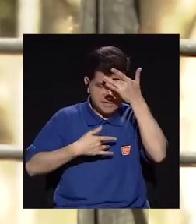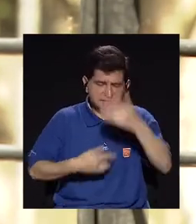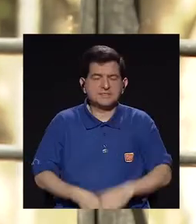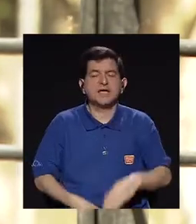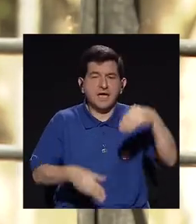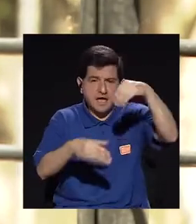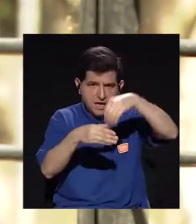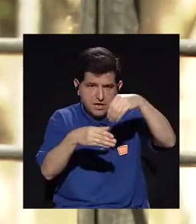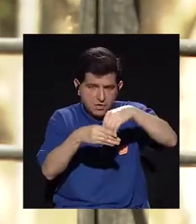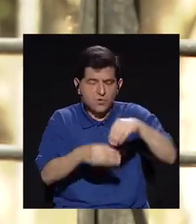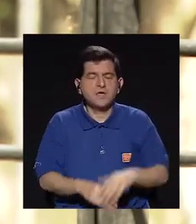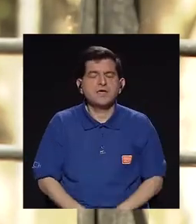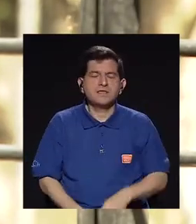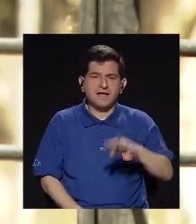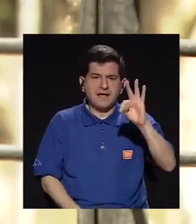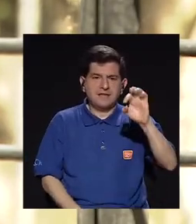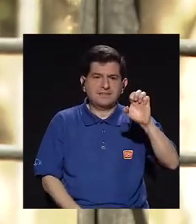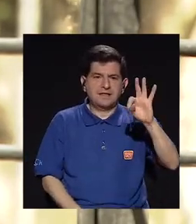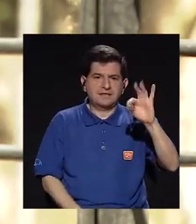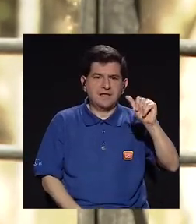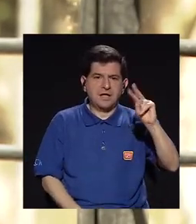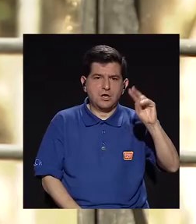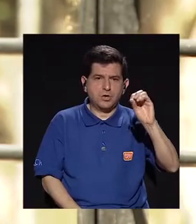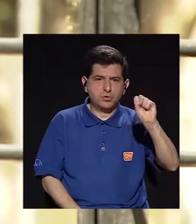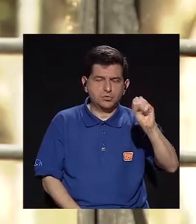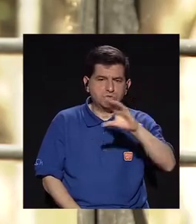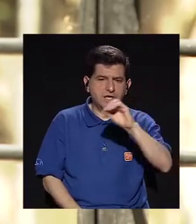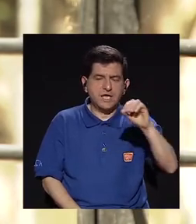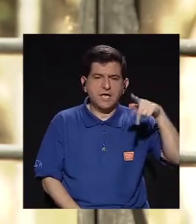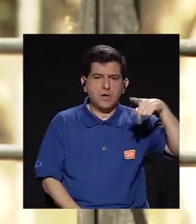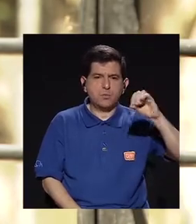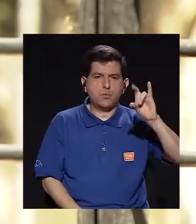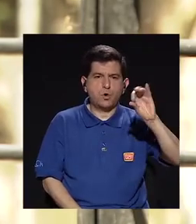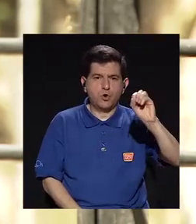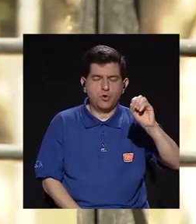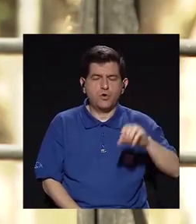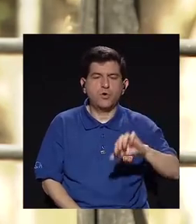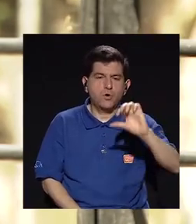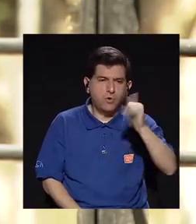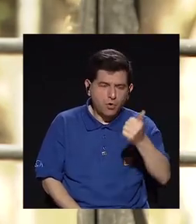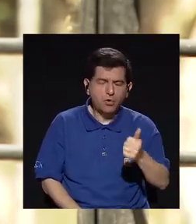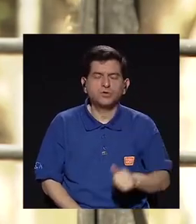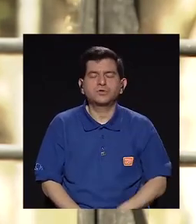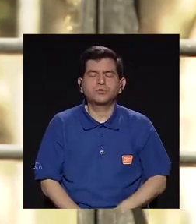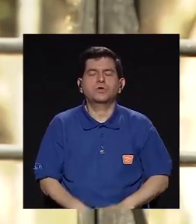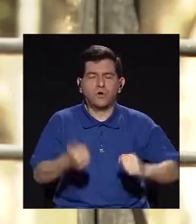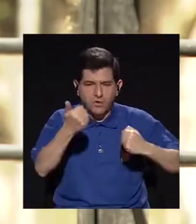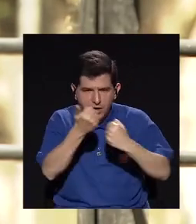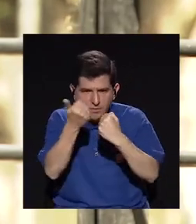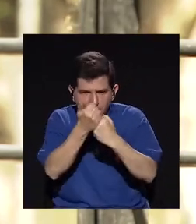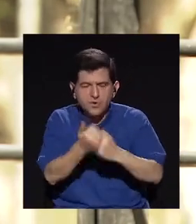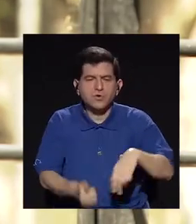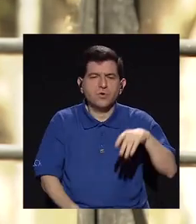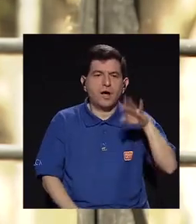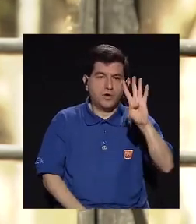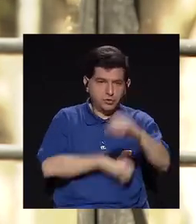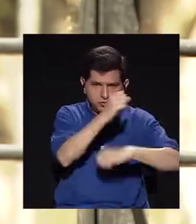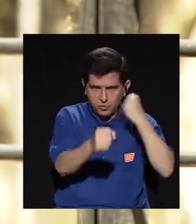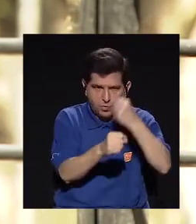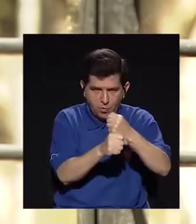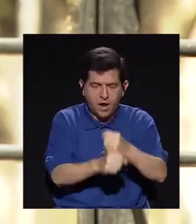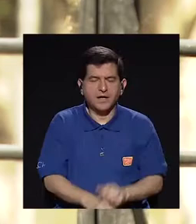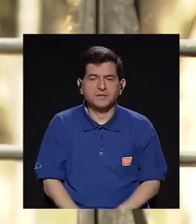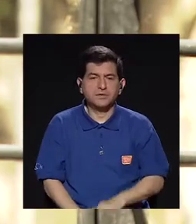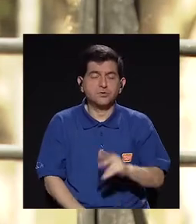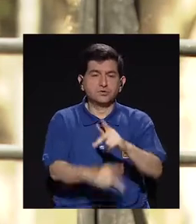tétanos, hemófilos influenza y también contra polio. Y después se ponen otros refuerzos a los 4 años de edad, se pone esta otra